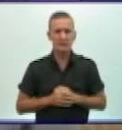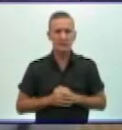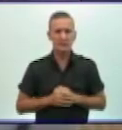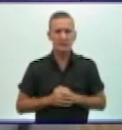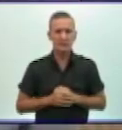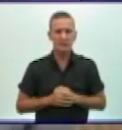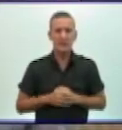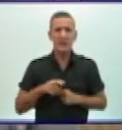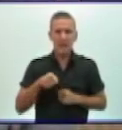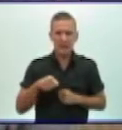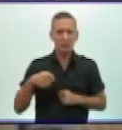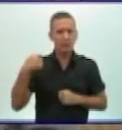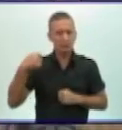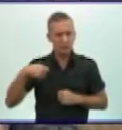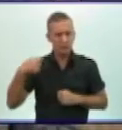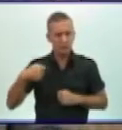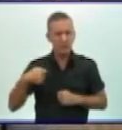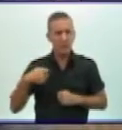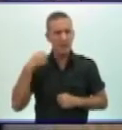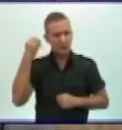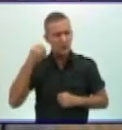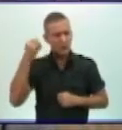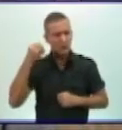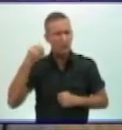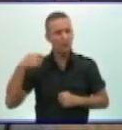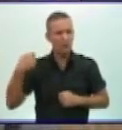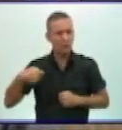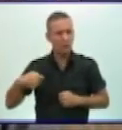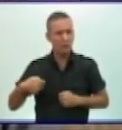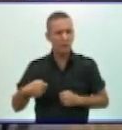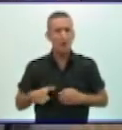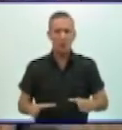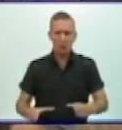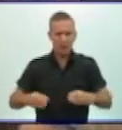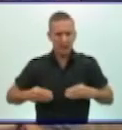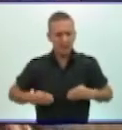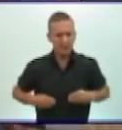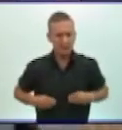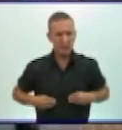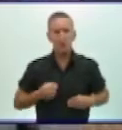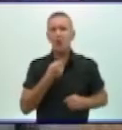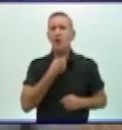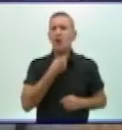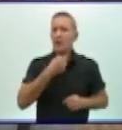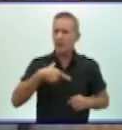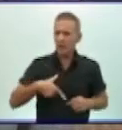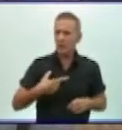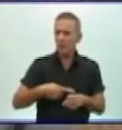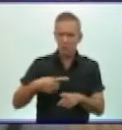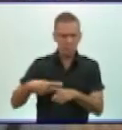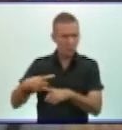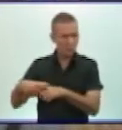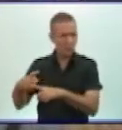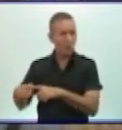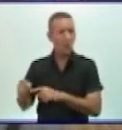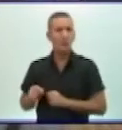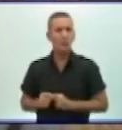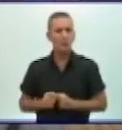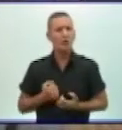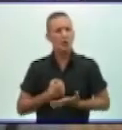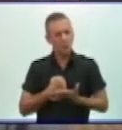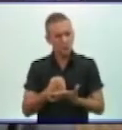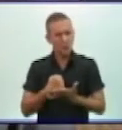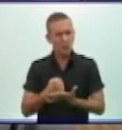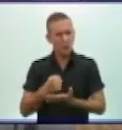son deberes. Cuando uno los analiza, son deberes que tengo que asumir. Yo creo que estos ejemplos y muchos otros que ellos pueden poner los ayudan un poquito